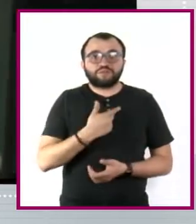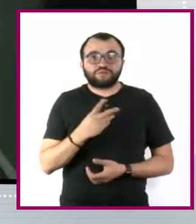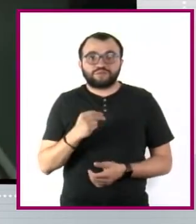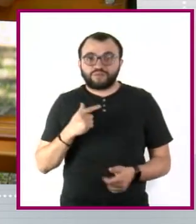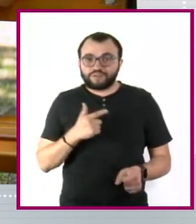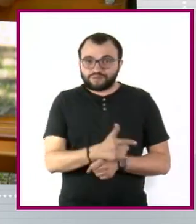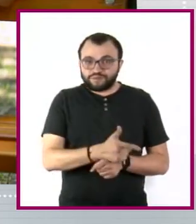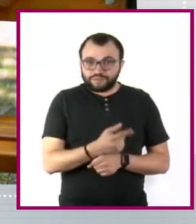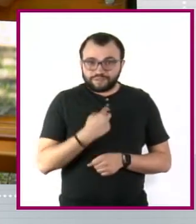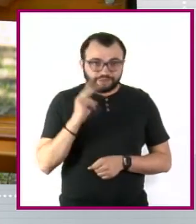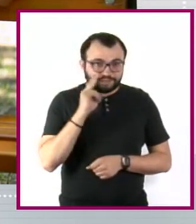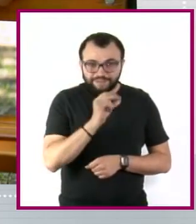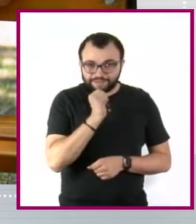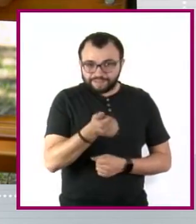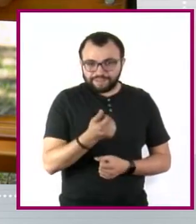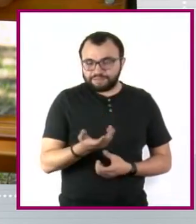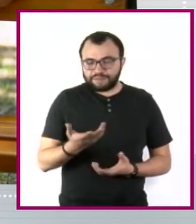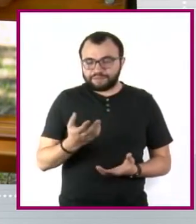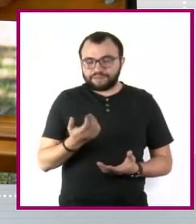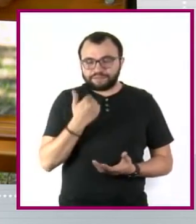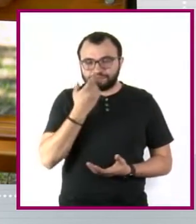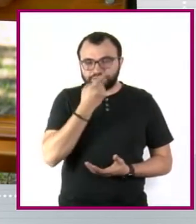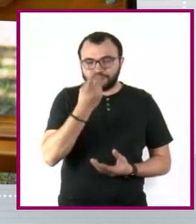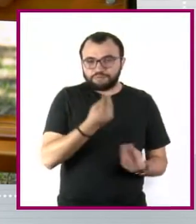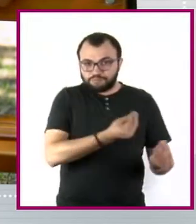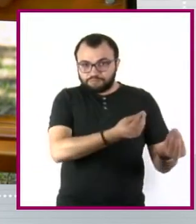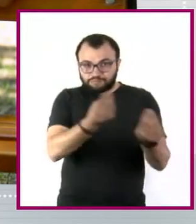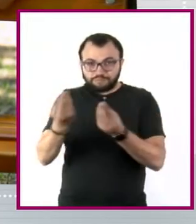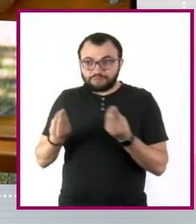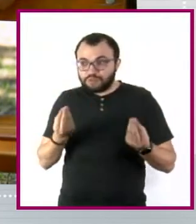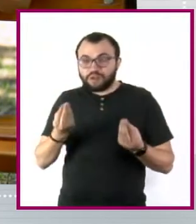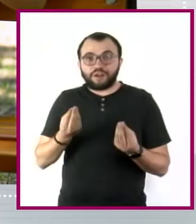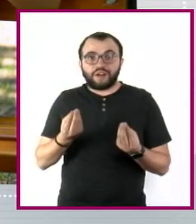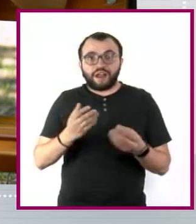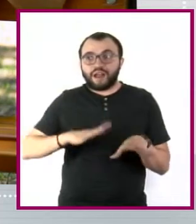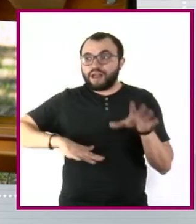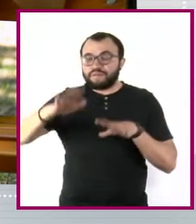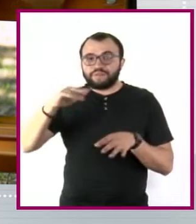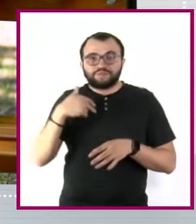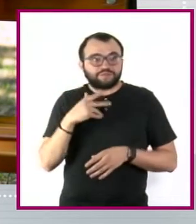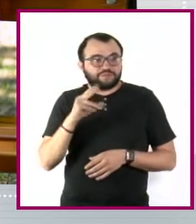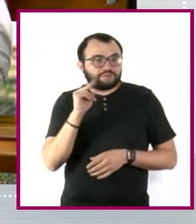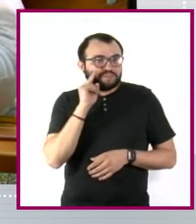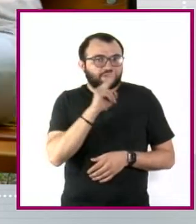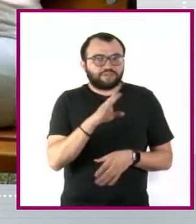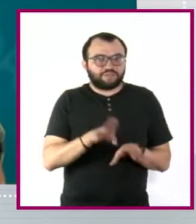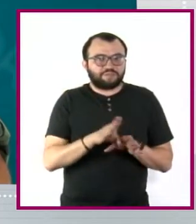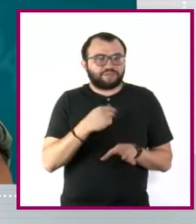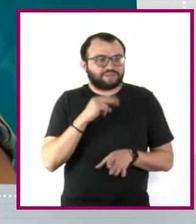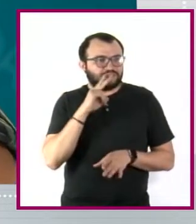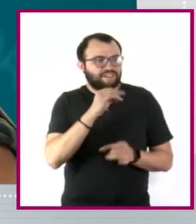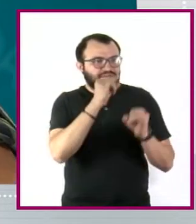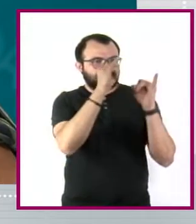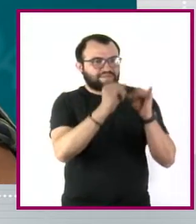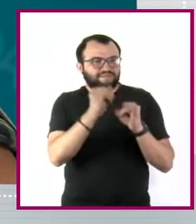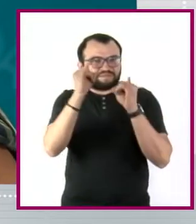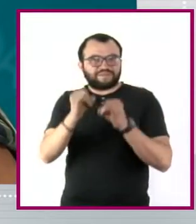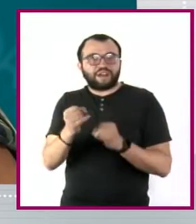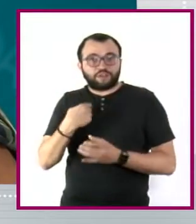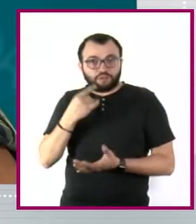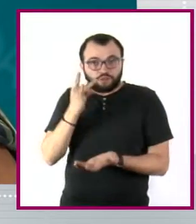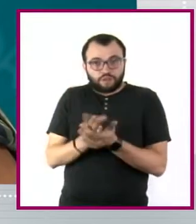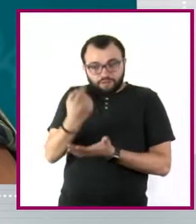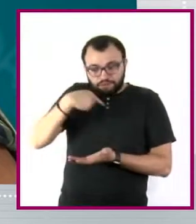discriminando. Es decir, muchas veces no nos damos cuenta de que tenemos prejuicios contra las personas. ¿Podría mencionar